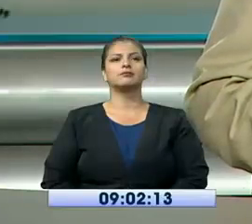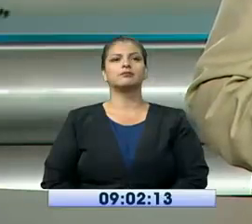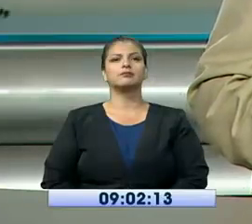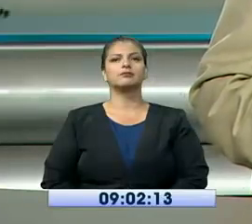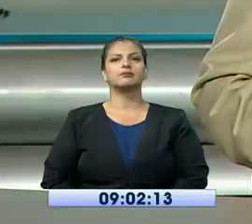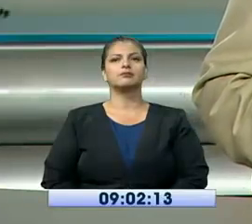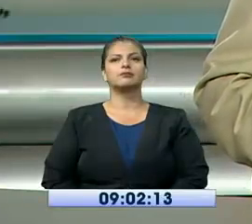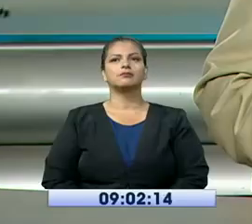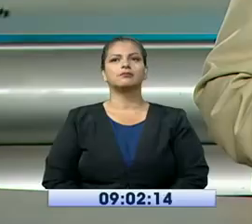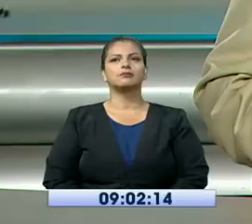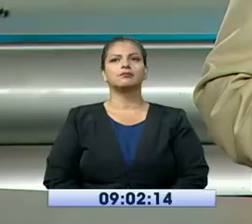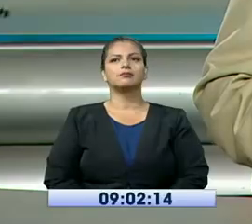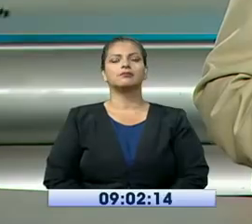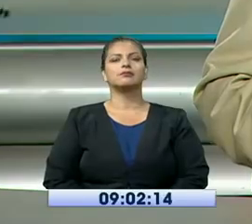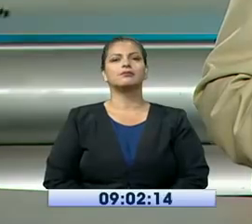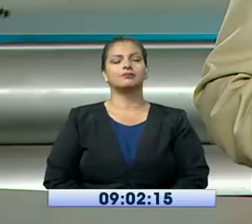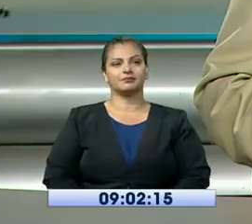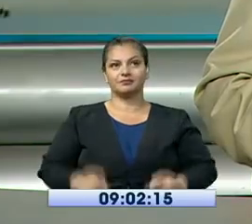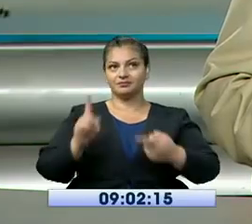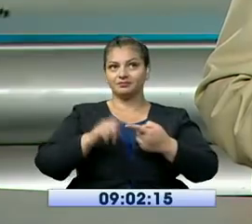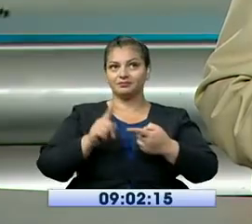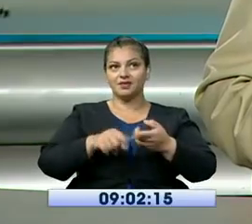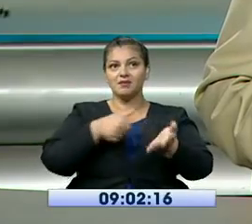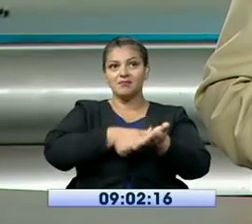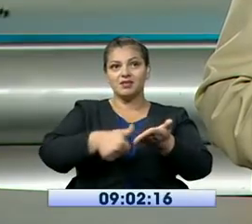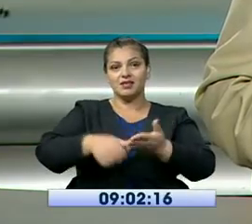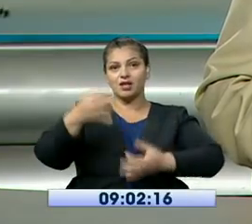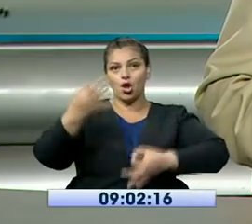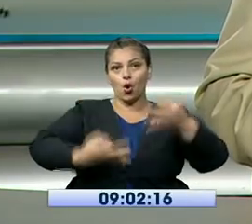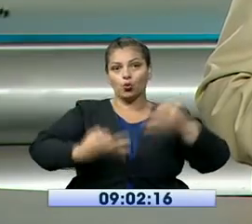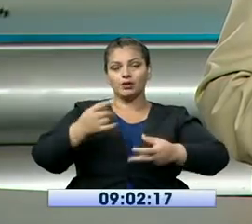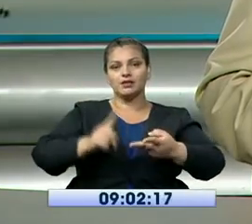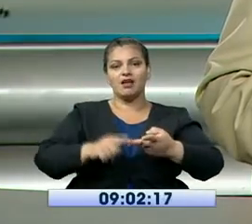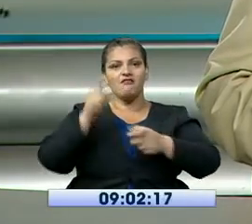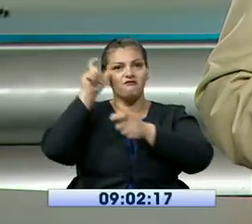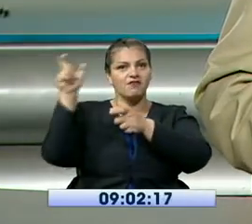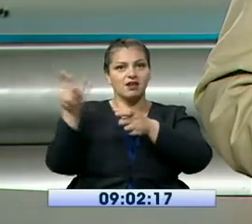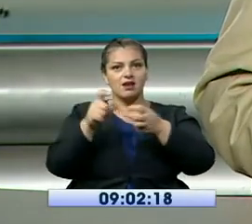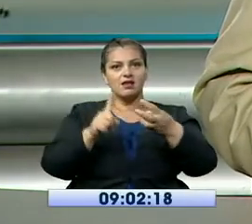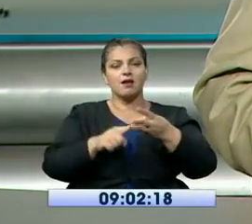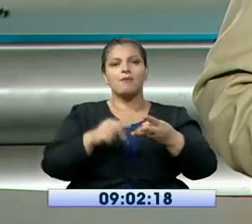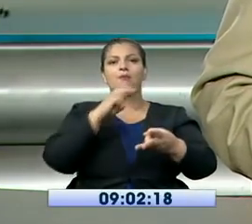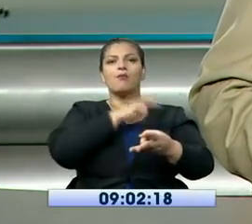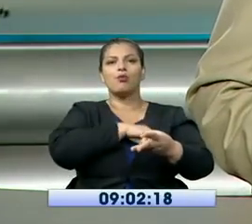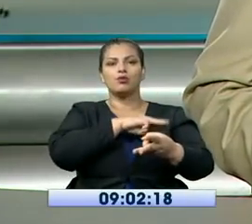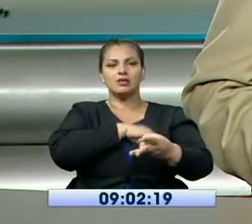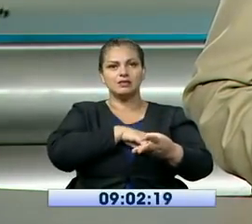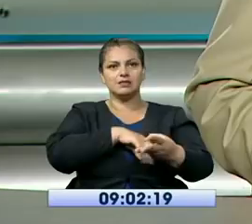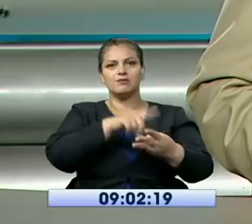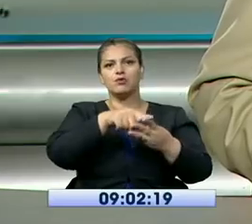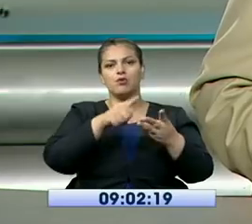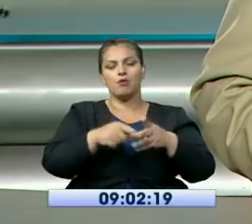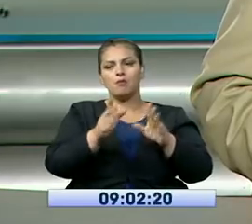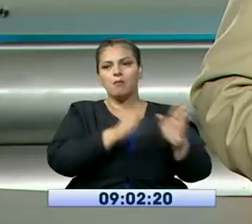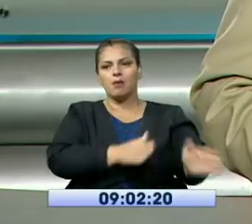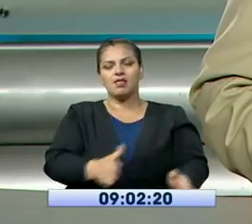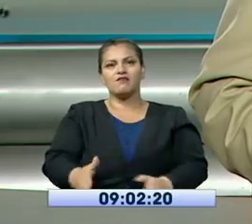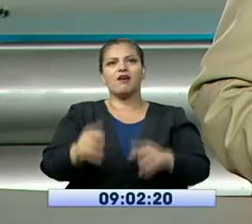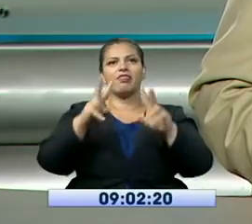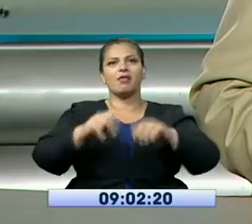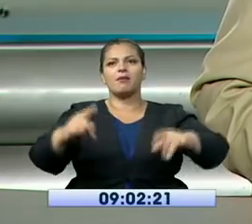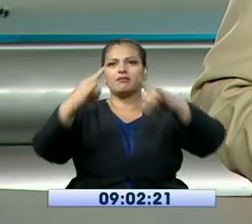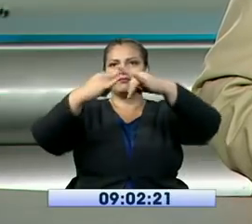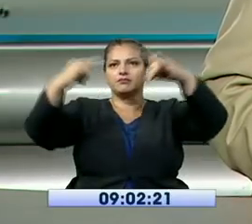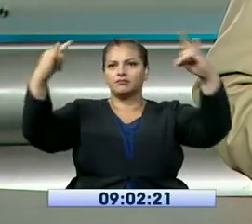la fiscalía el municipio y el ministerio de justicia participaron guayaquil en una casa abierta para combatir la violencia de género